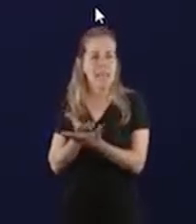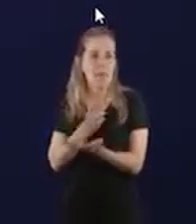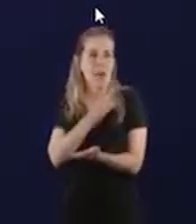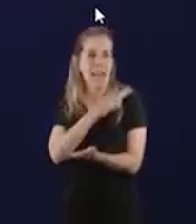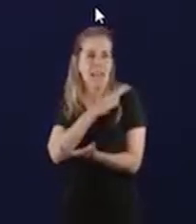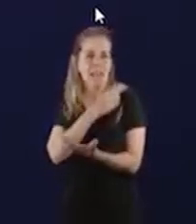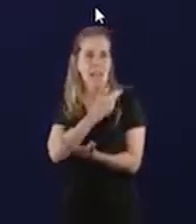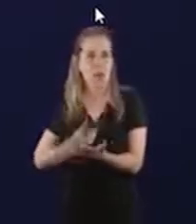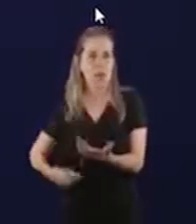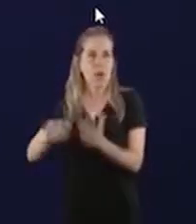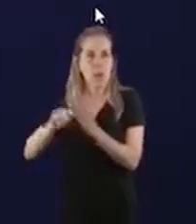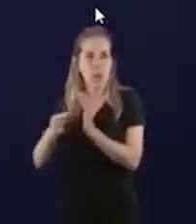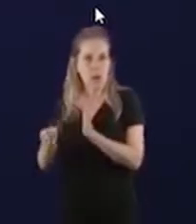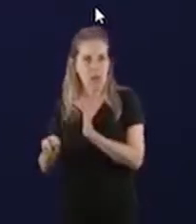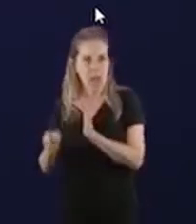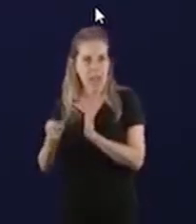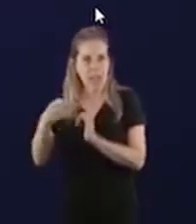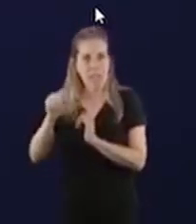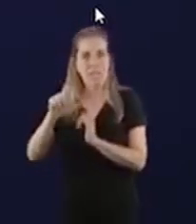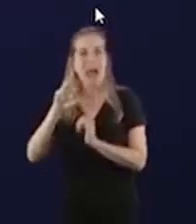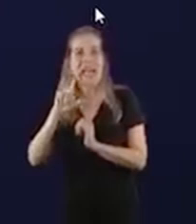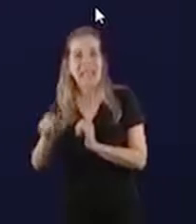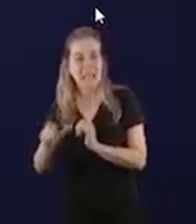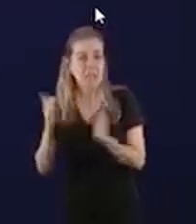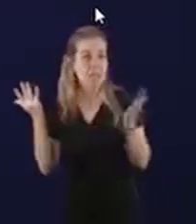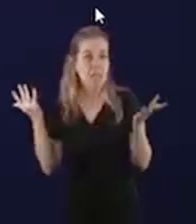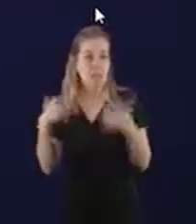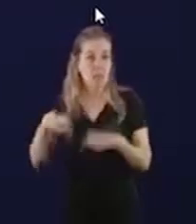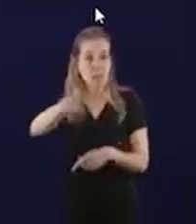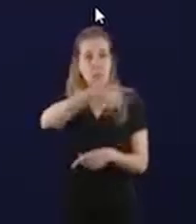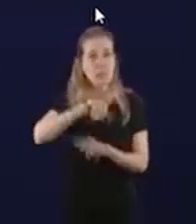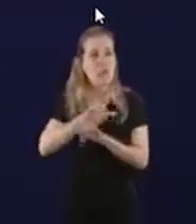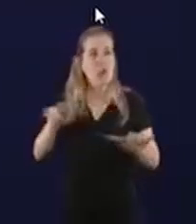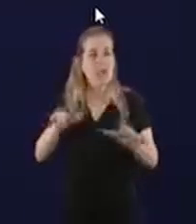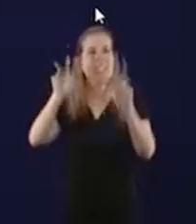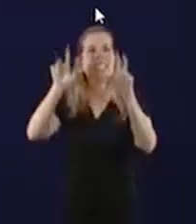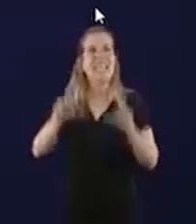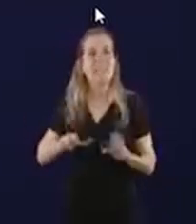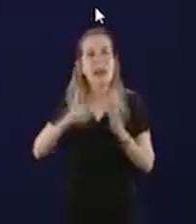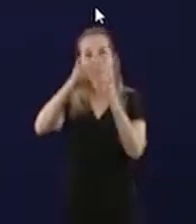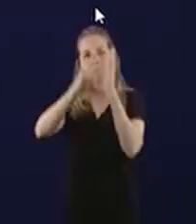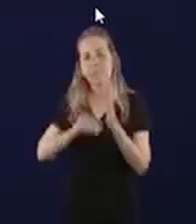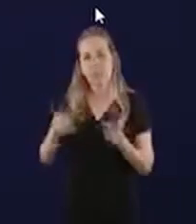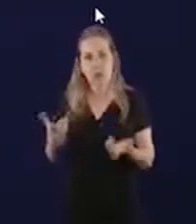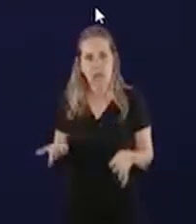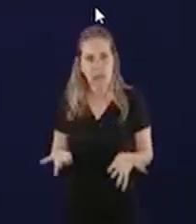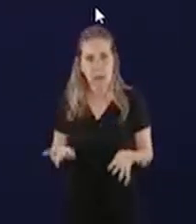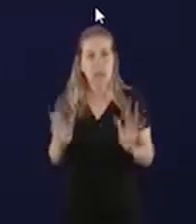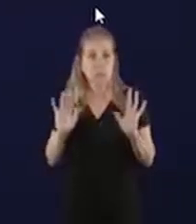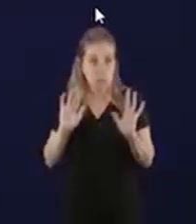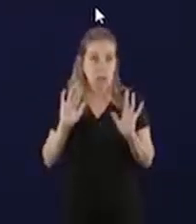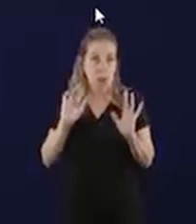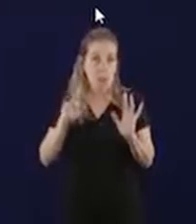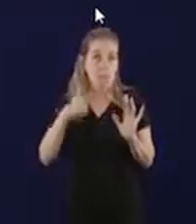de gobierno de la ciudad de Buenos Aires Así que no tenemos no tenemos temario previo pero encantado mañana